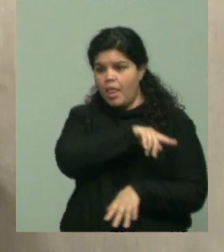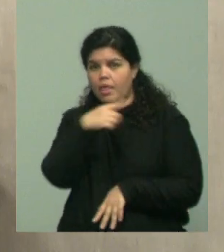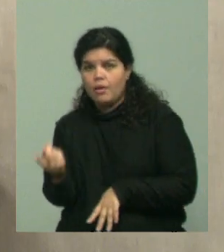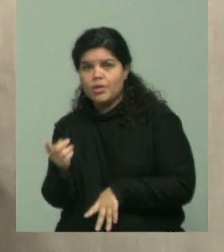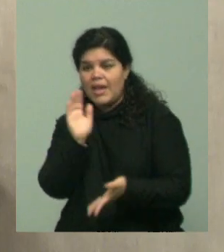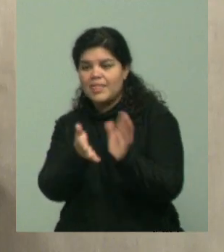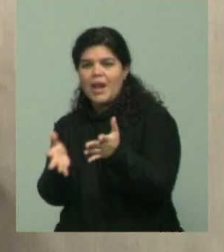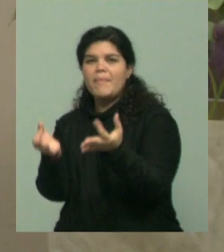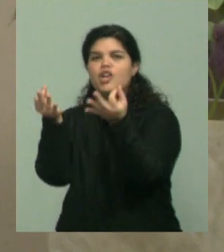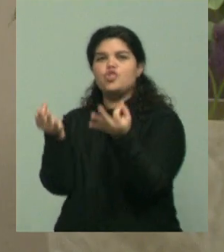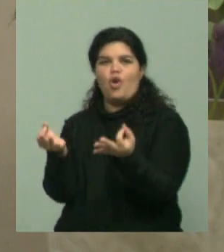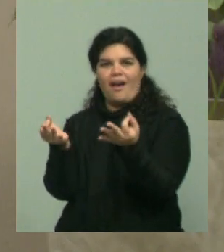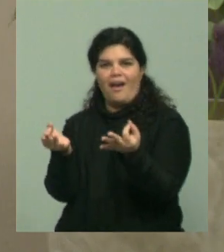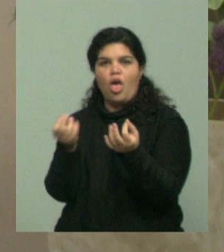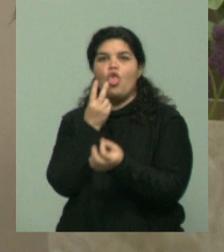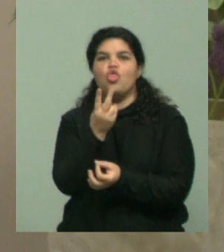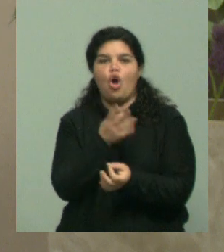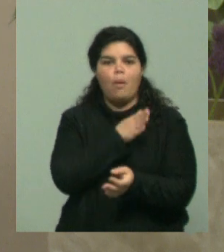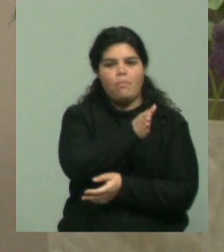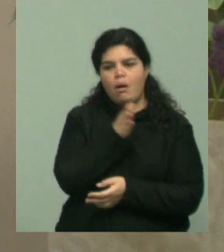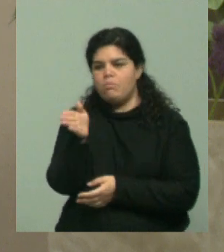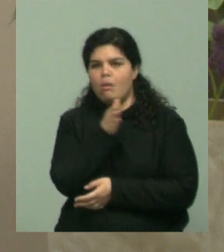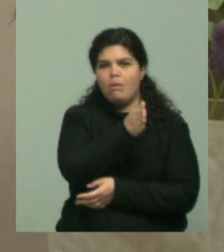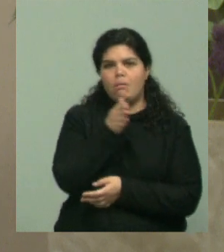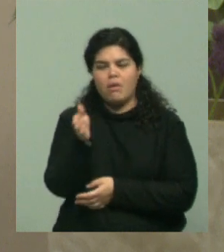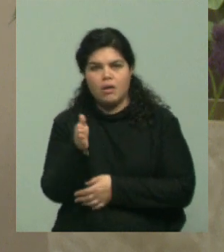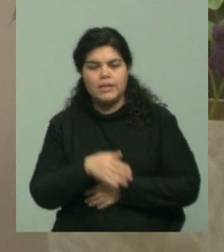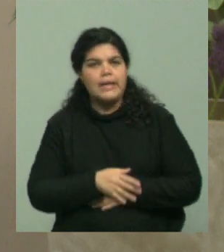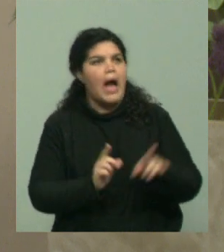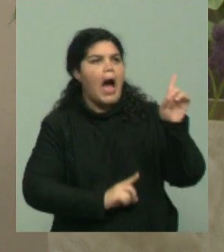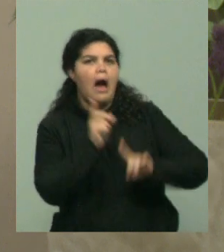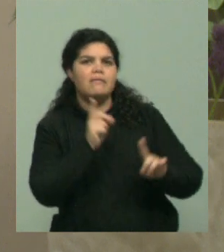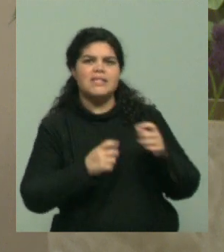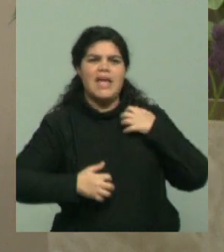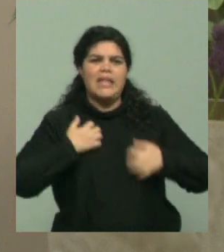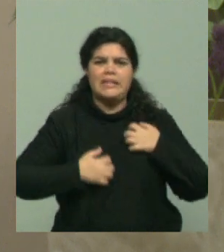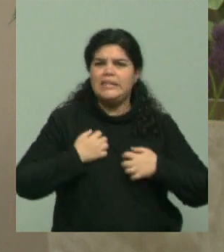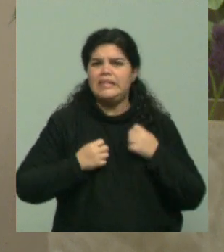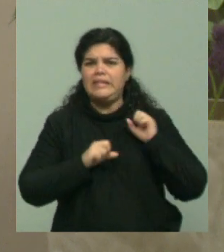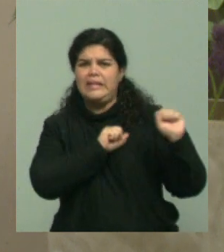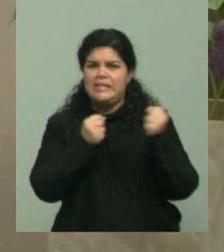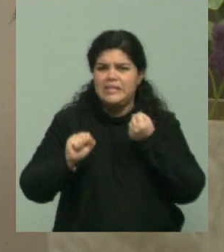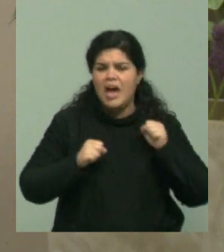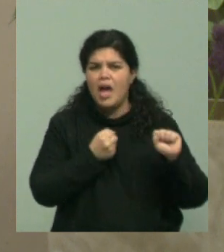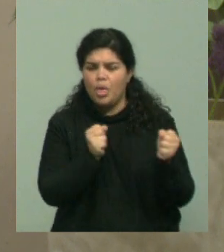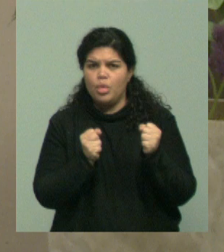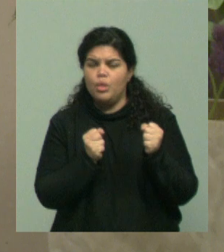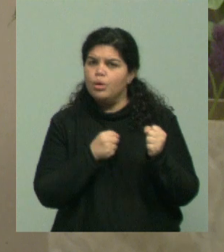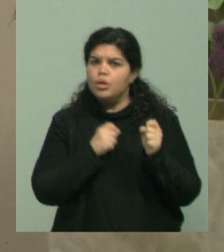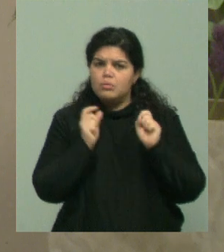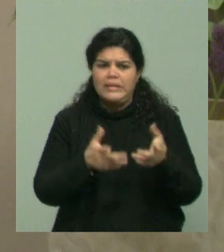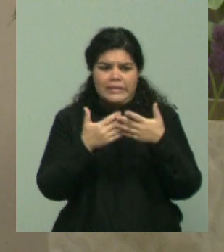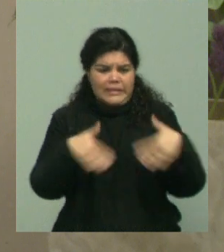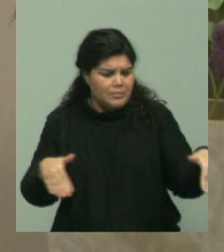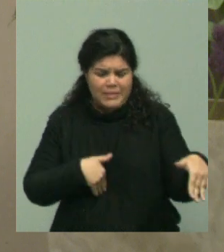primera terapia, ¿no? Eso de se sienten estresados, están con tal vez una cuestión hasta límite